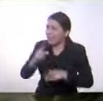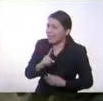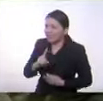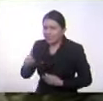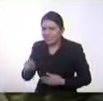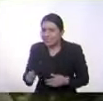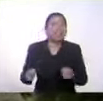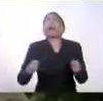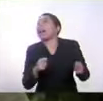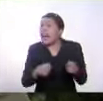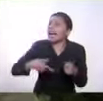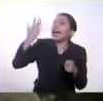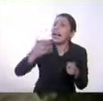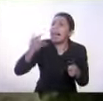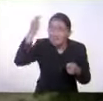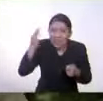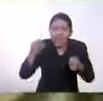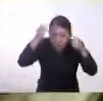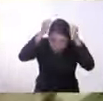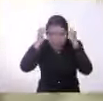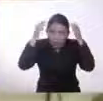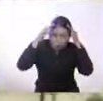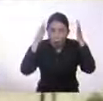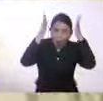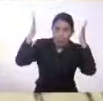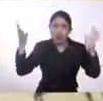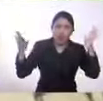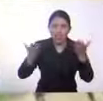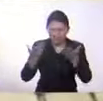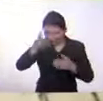¿Por qué no trajiste mis plumas?